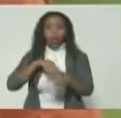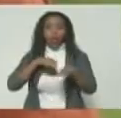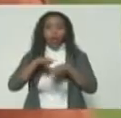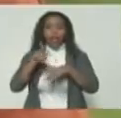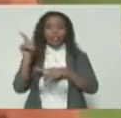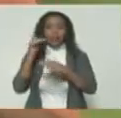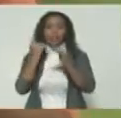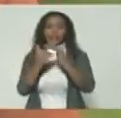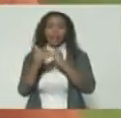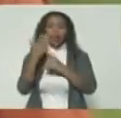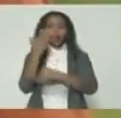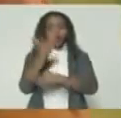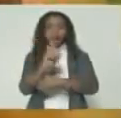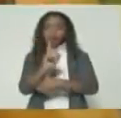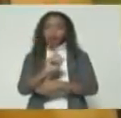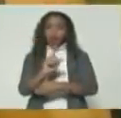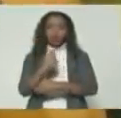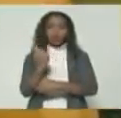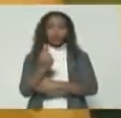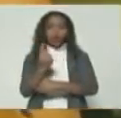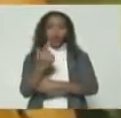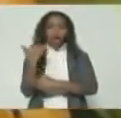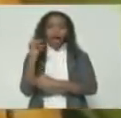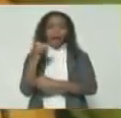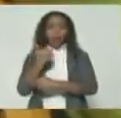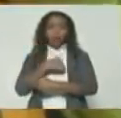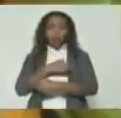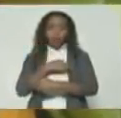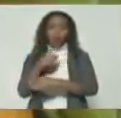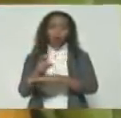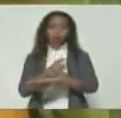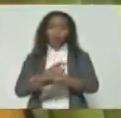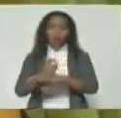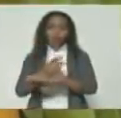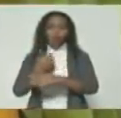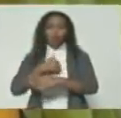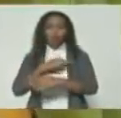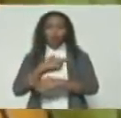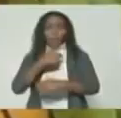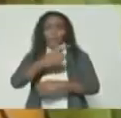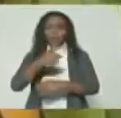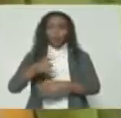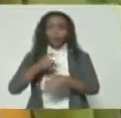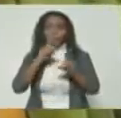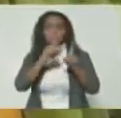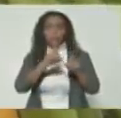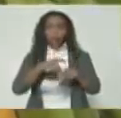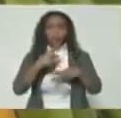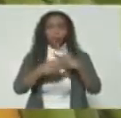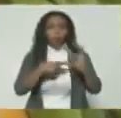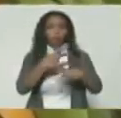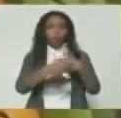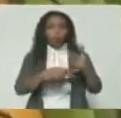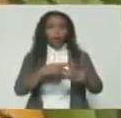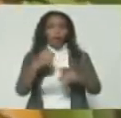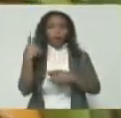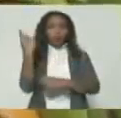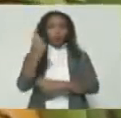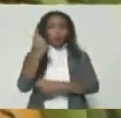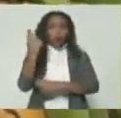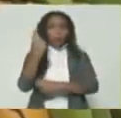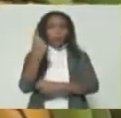mensaje, presidente, usted no está solo, cuenta con un gobierno, cuenta con unos campesinos, productores y productoras, que